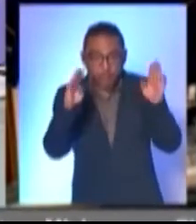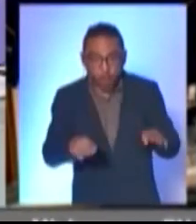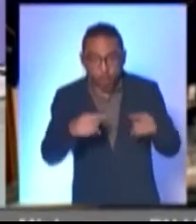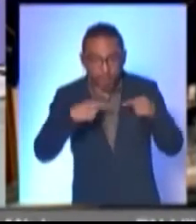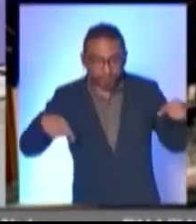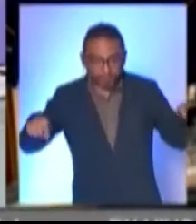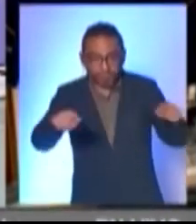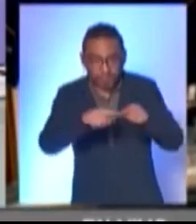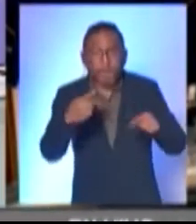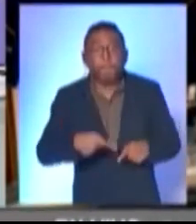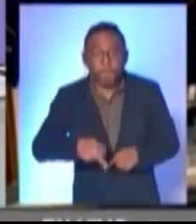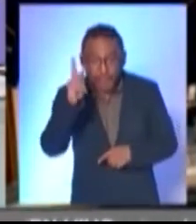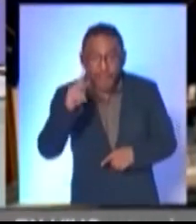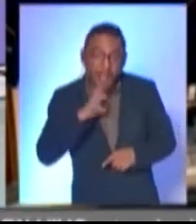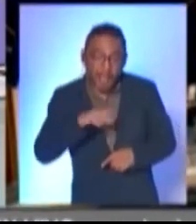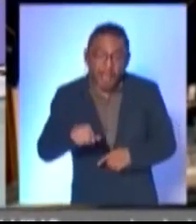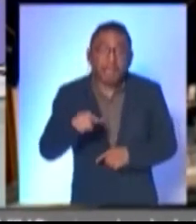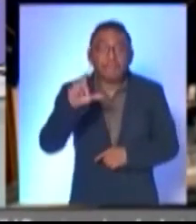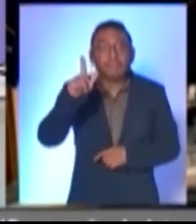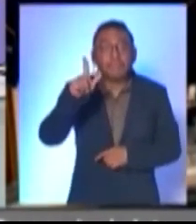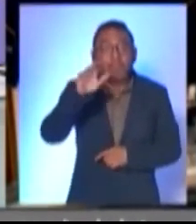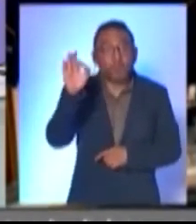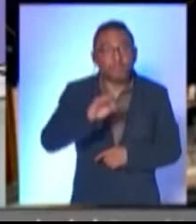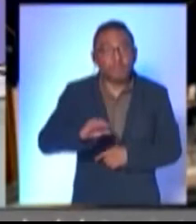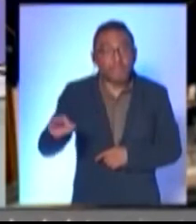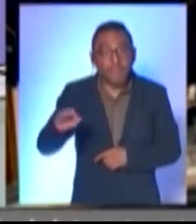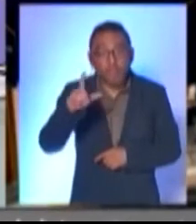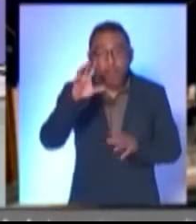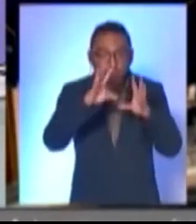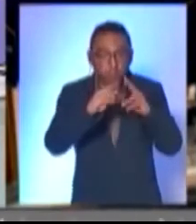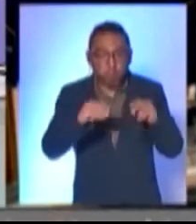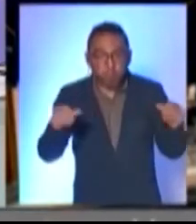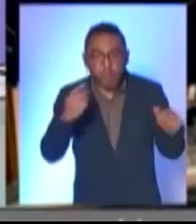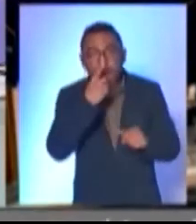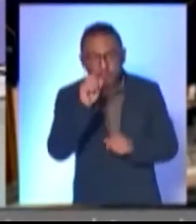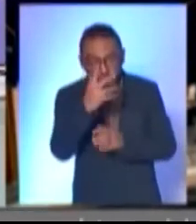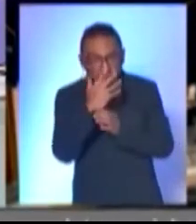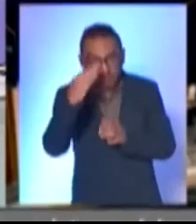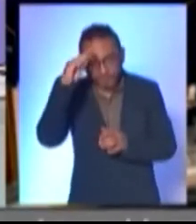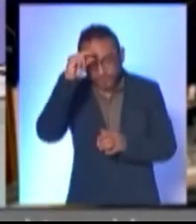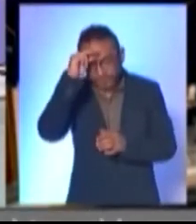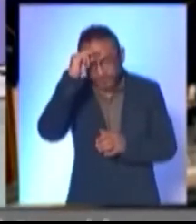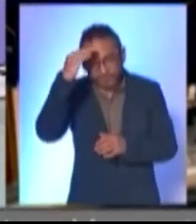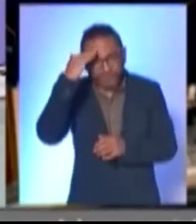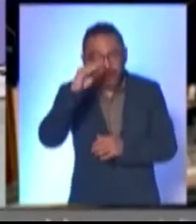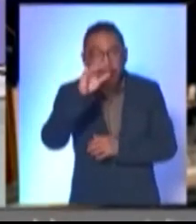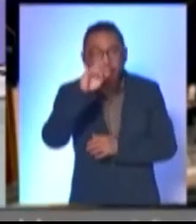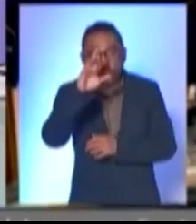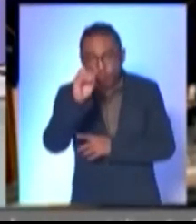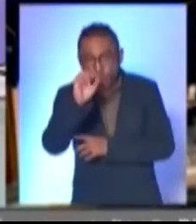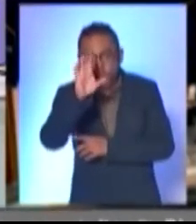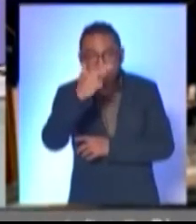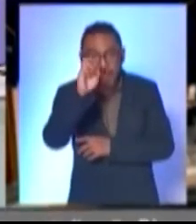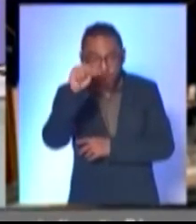se encuentra en un 70% de desecación. Así lo señaló el especialista Arturo Chacón Torres, quien dijo, esta